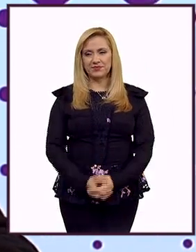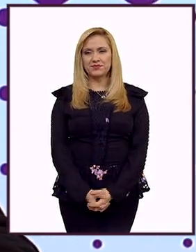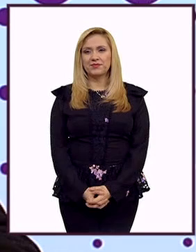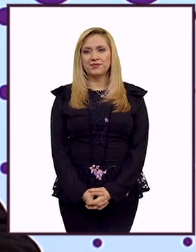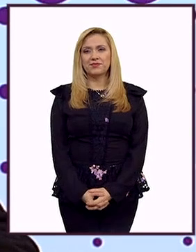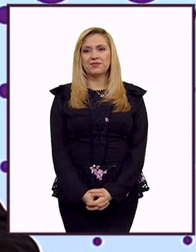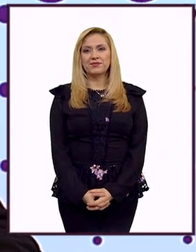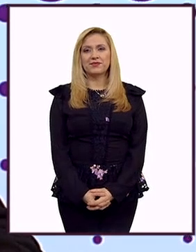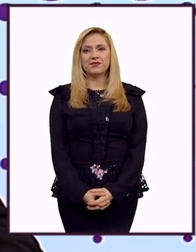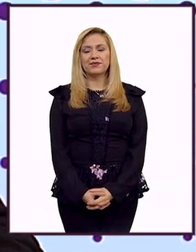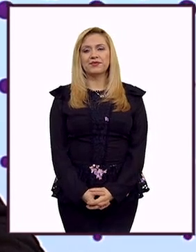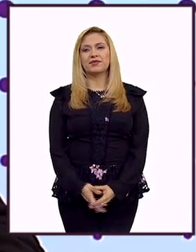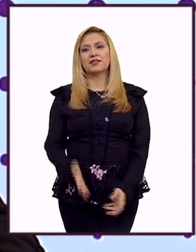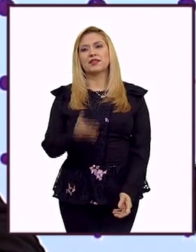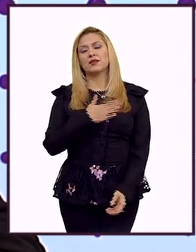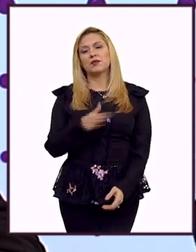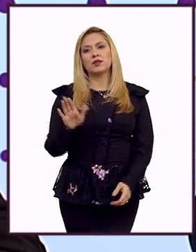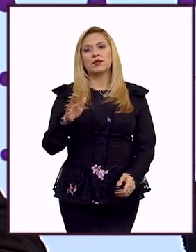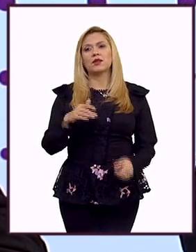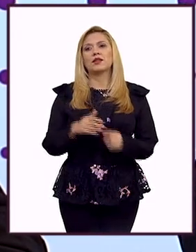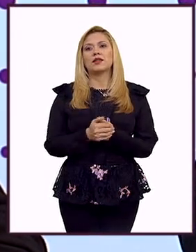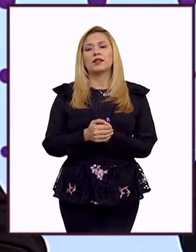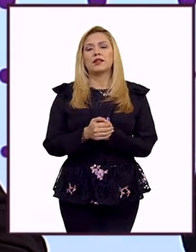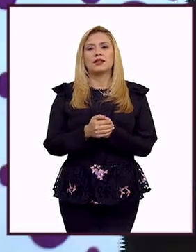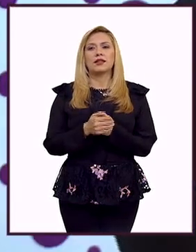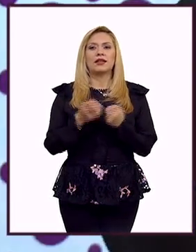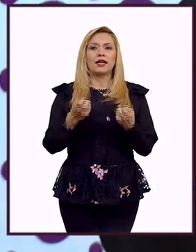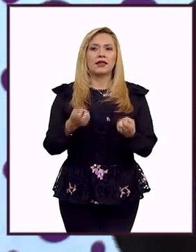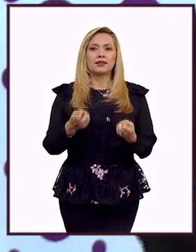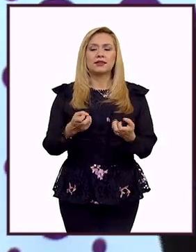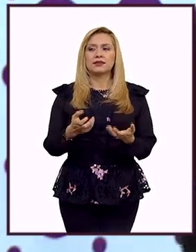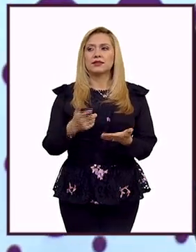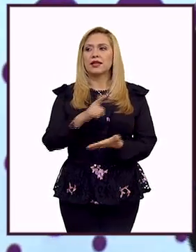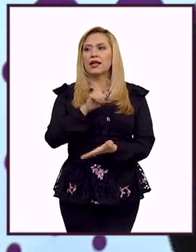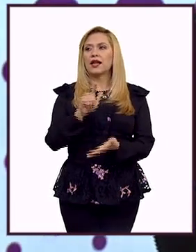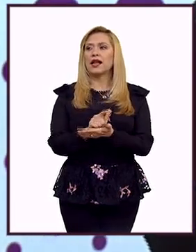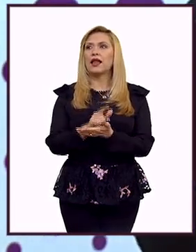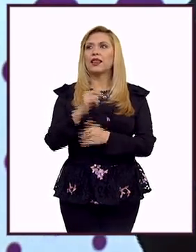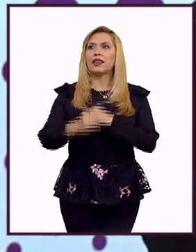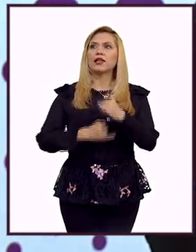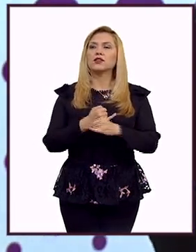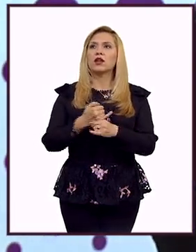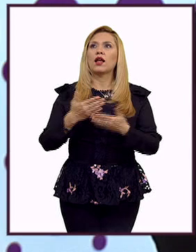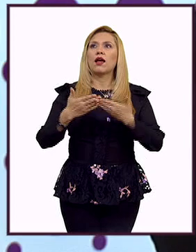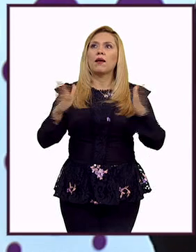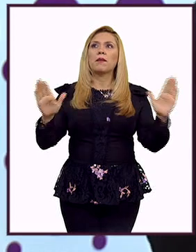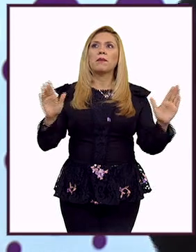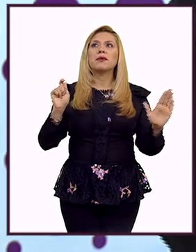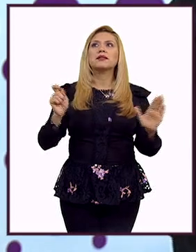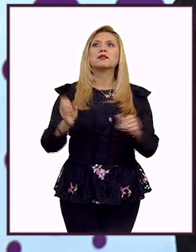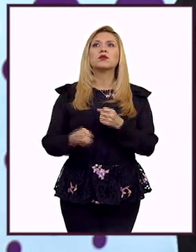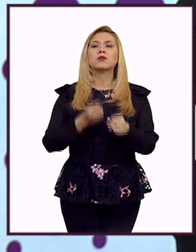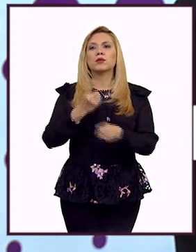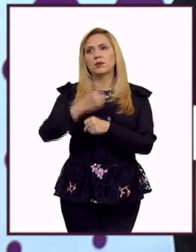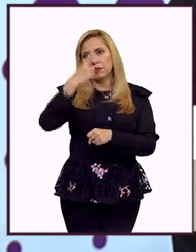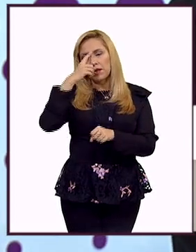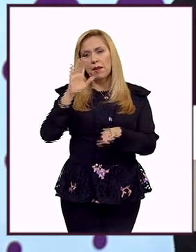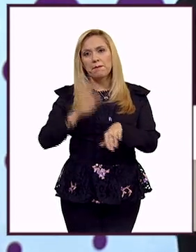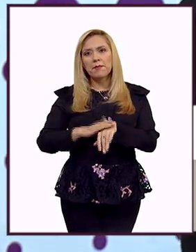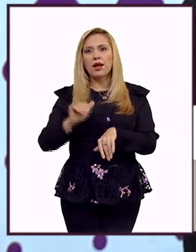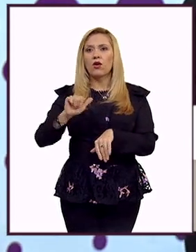Isaías, contigo. Bueno, pues yo lo dije hace rato, esta declaración como que abre la oportunidad de empezar a promover más